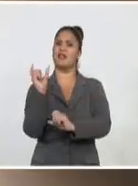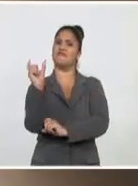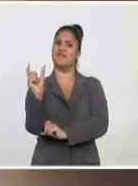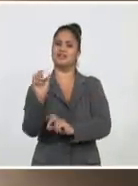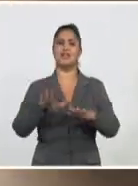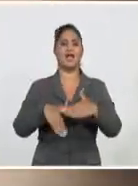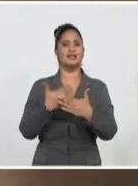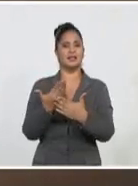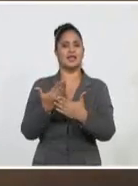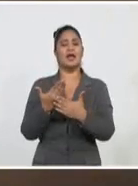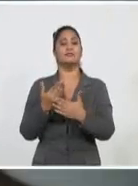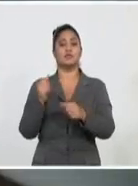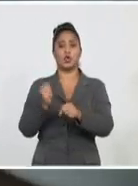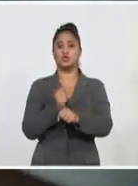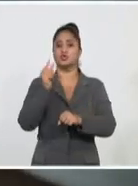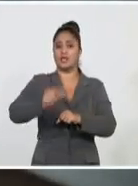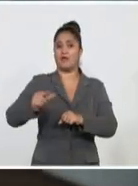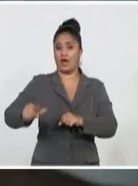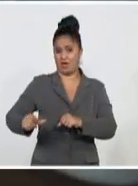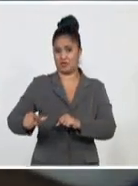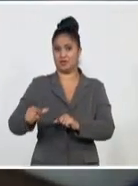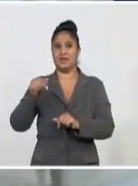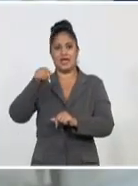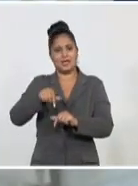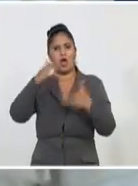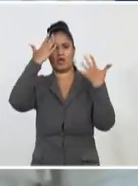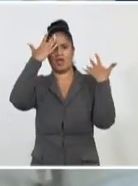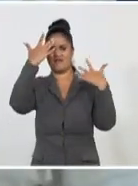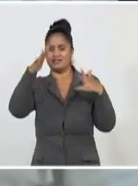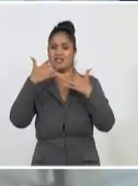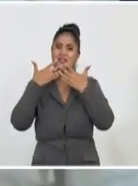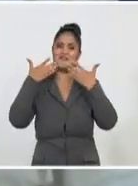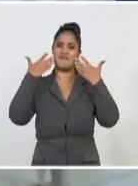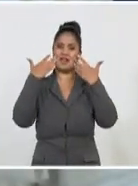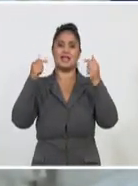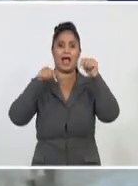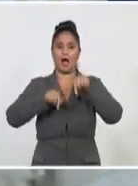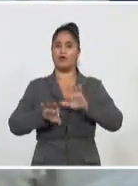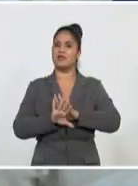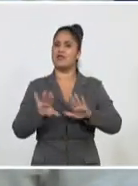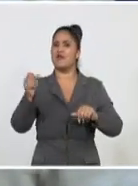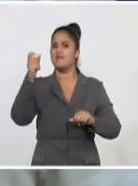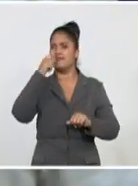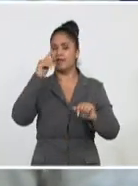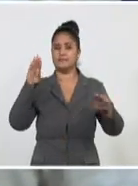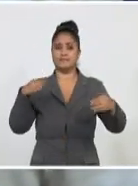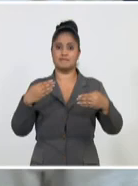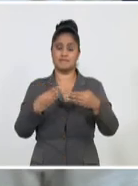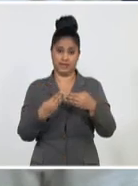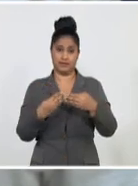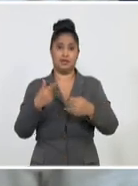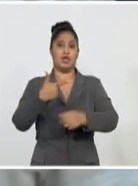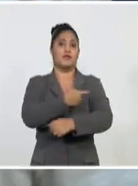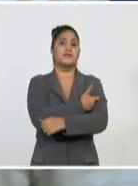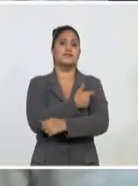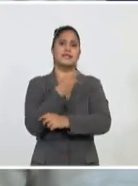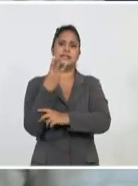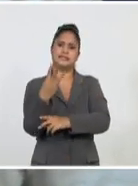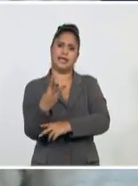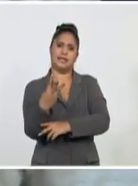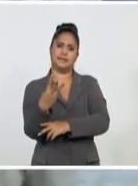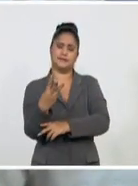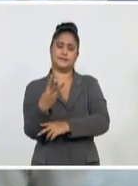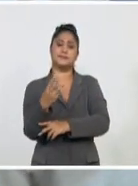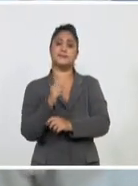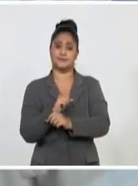vacunal Abdala en fase 3 de ensayos clínicos. Todos los sitios clínicos de Abdala en la región oriental,